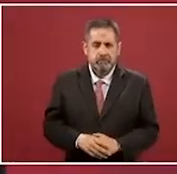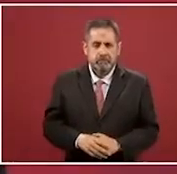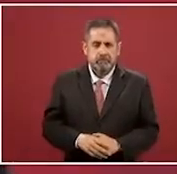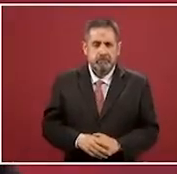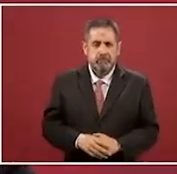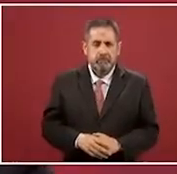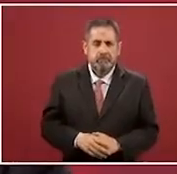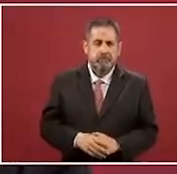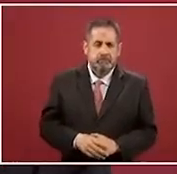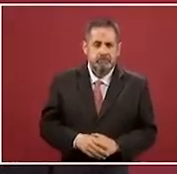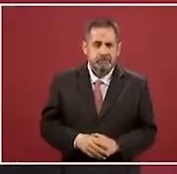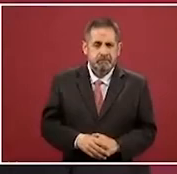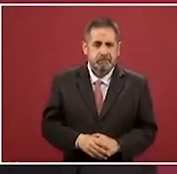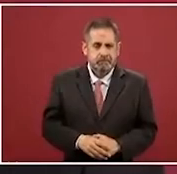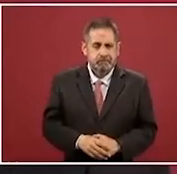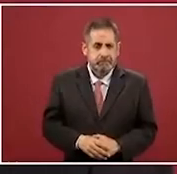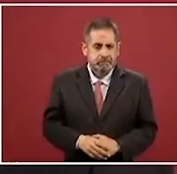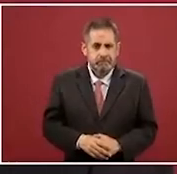¿Cuál